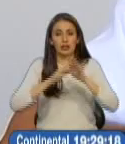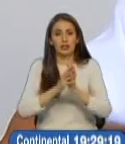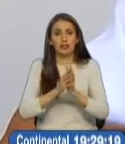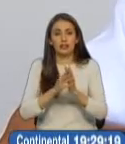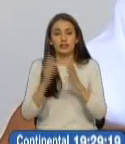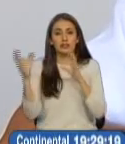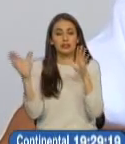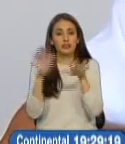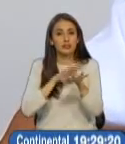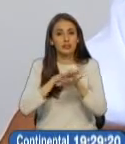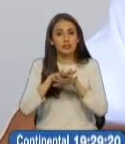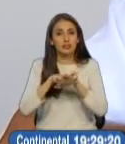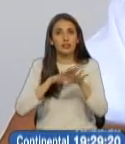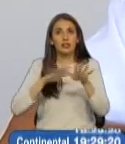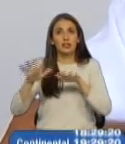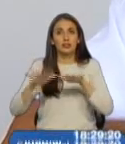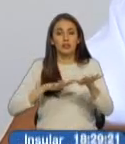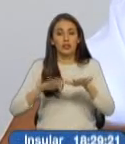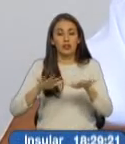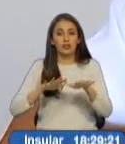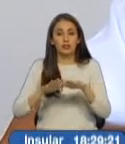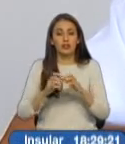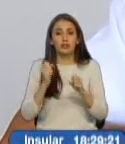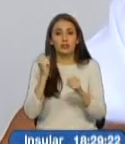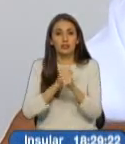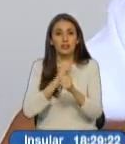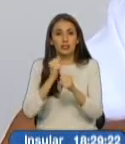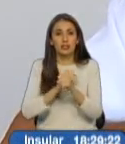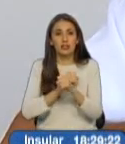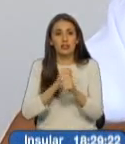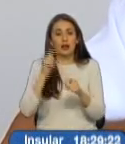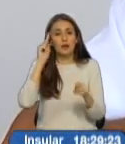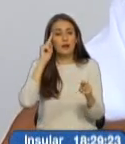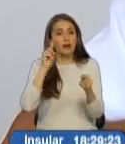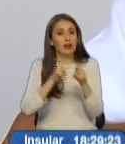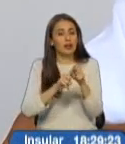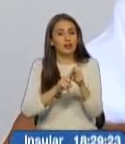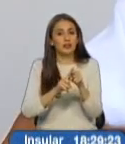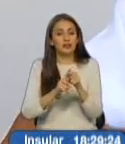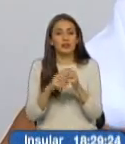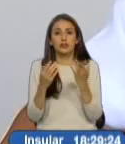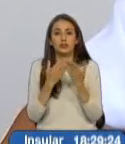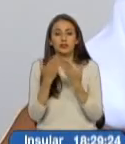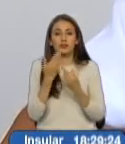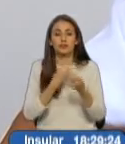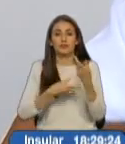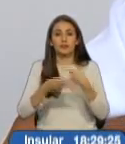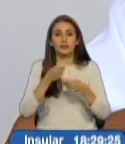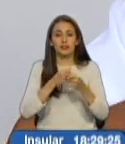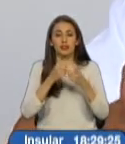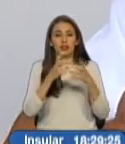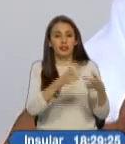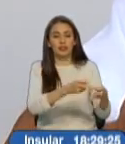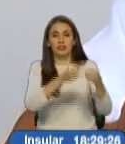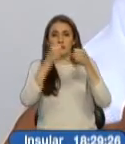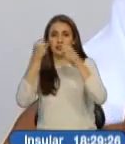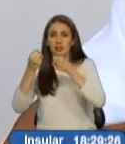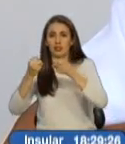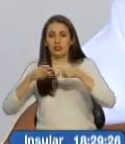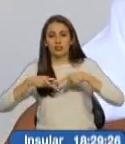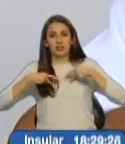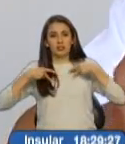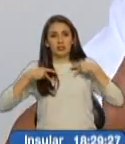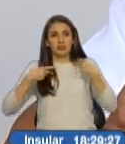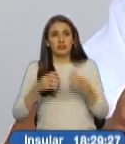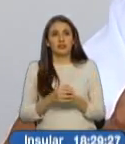los gobiernos locales y autoridades del sector para la asignación de salvavidas, personal de